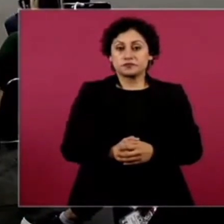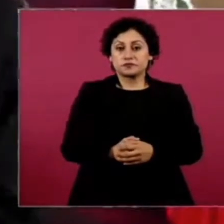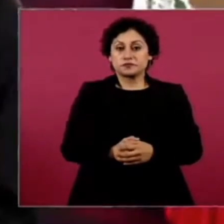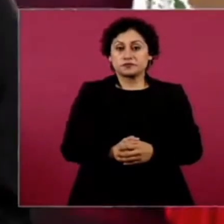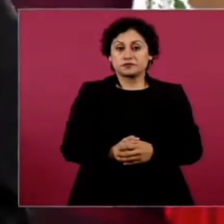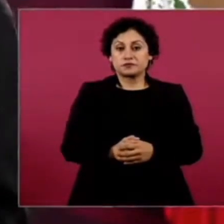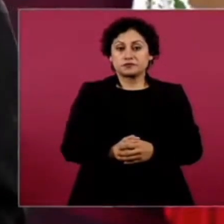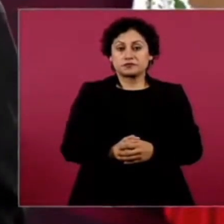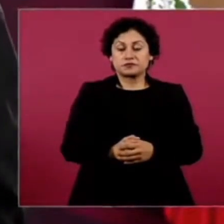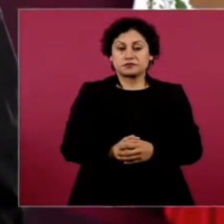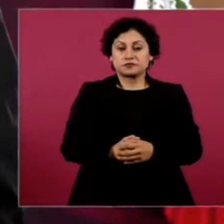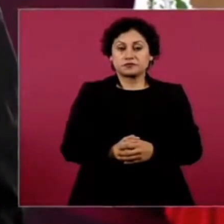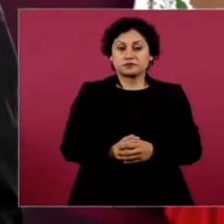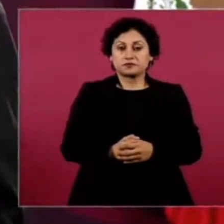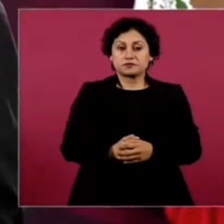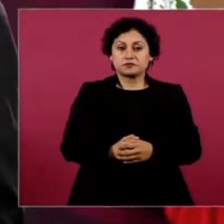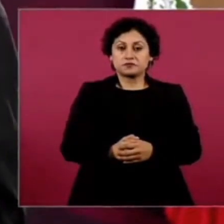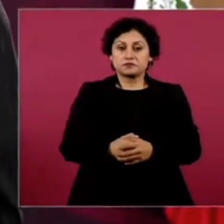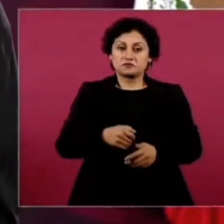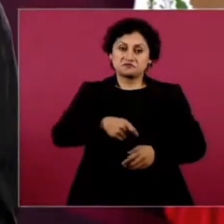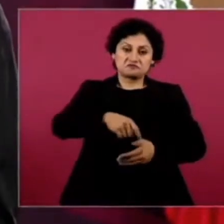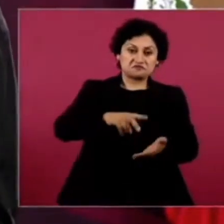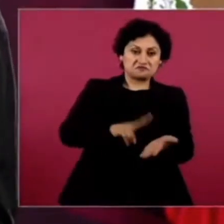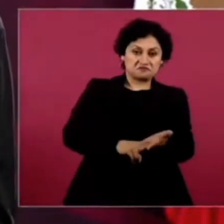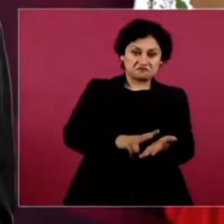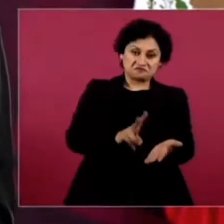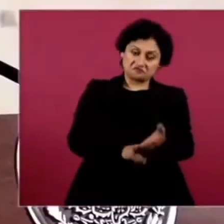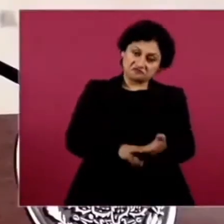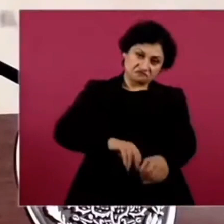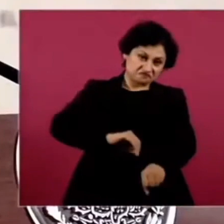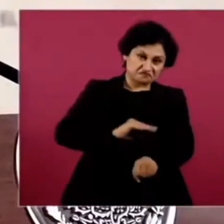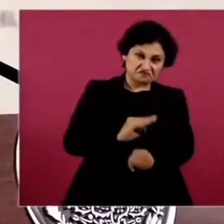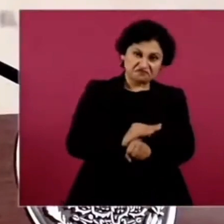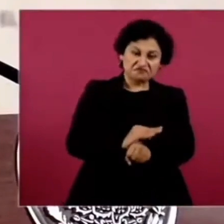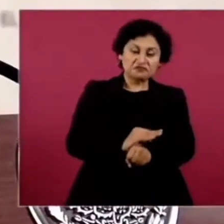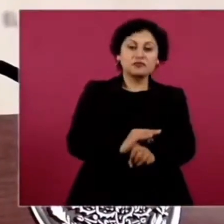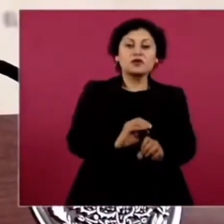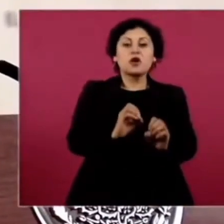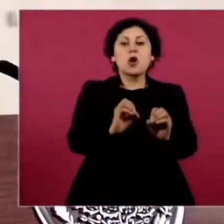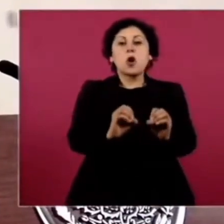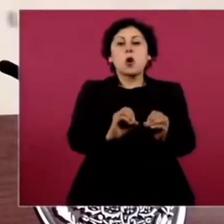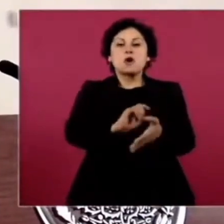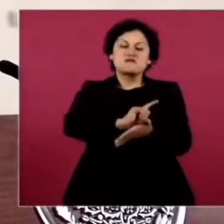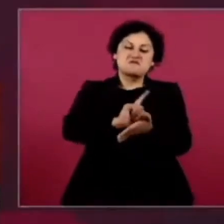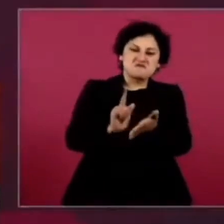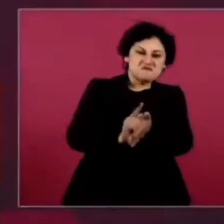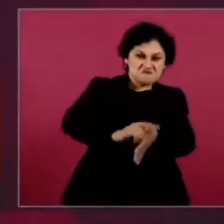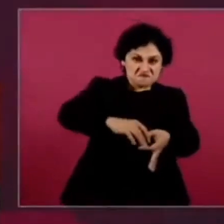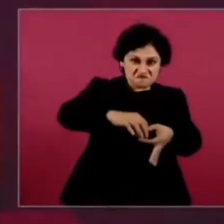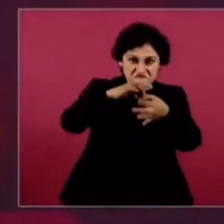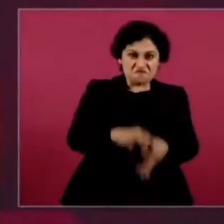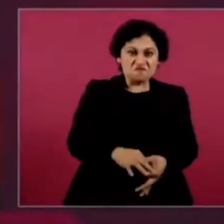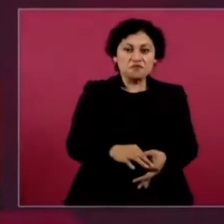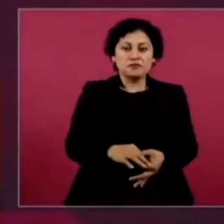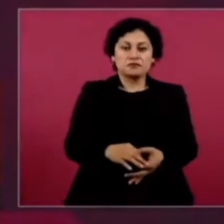hacer valer la legalidad, mucho menos por dignidad, es que se